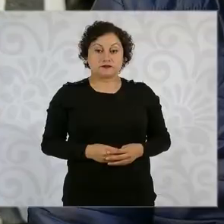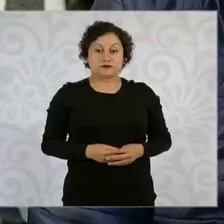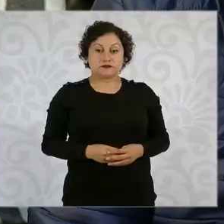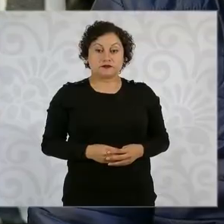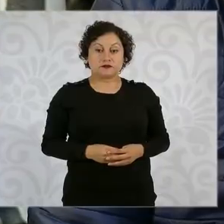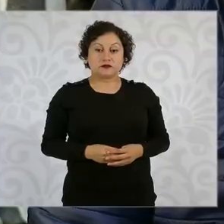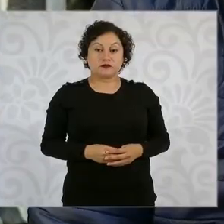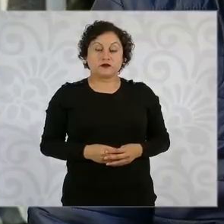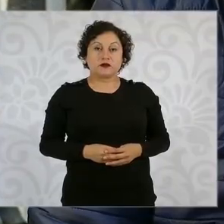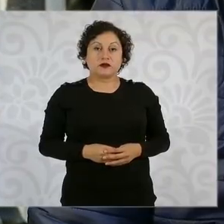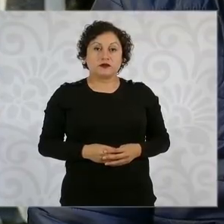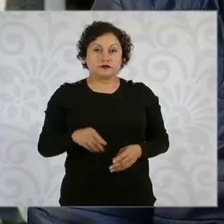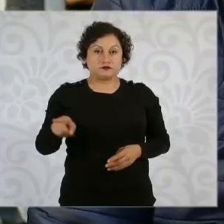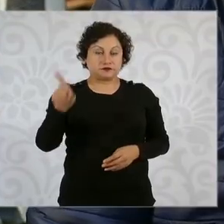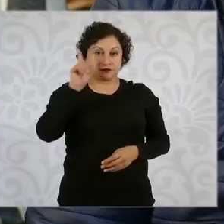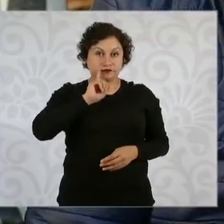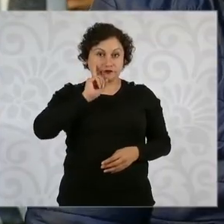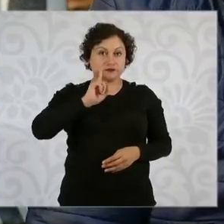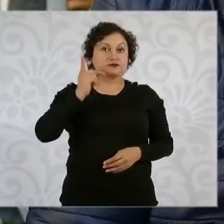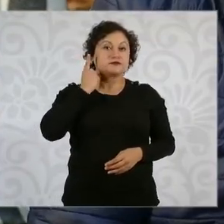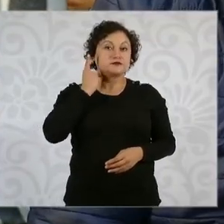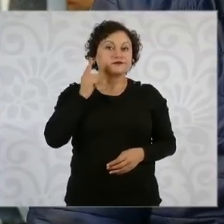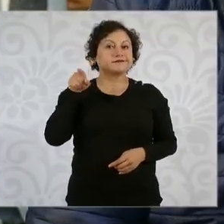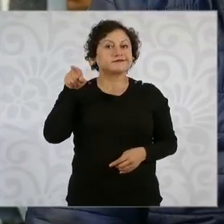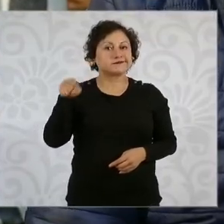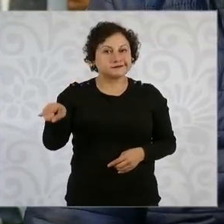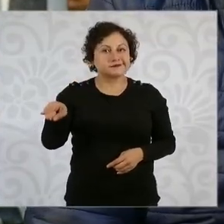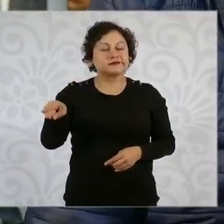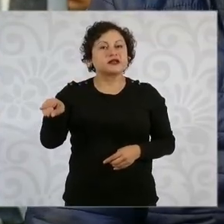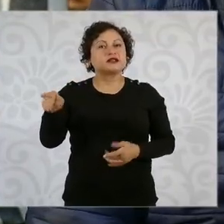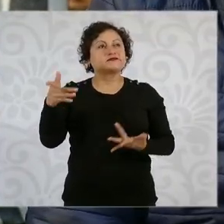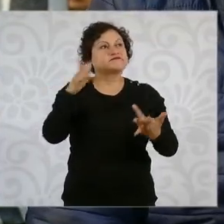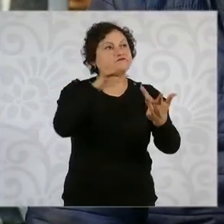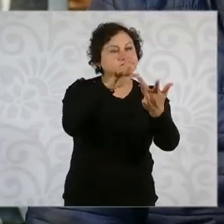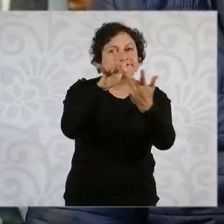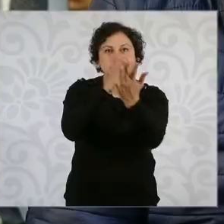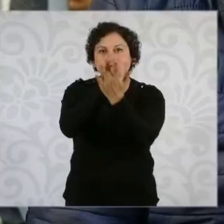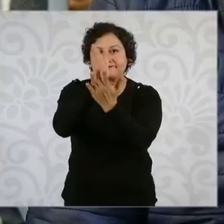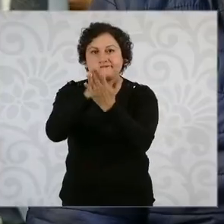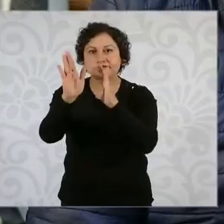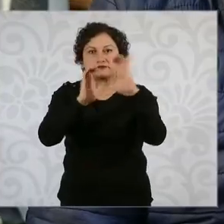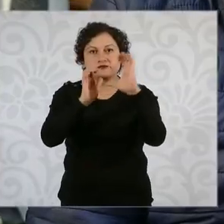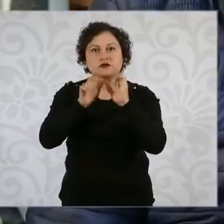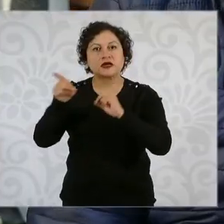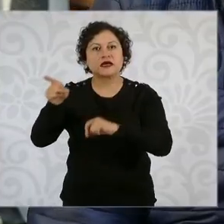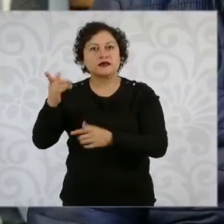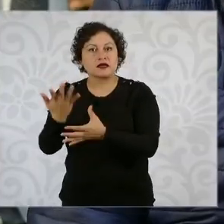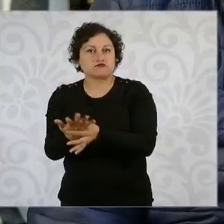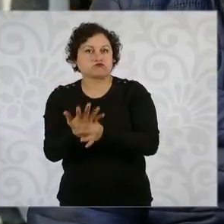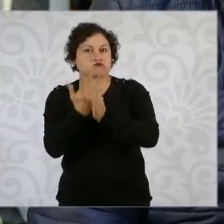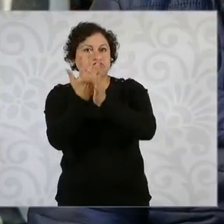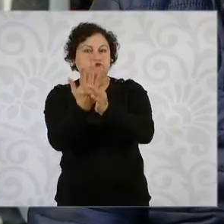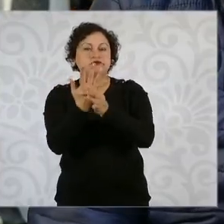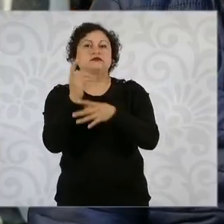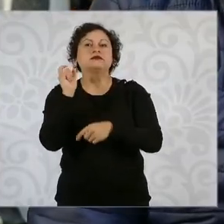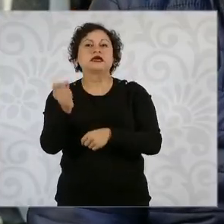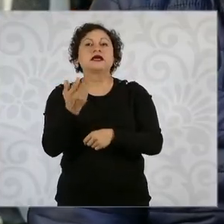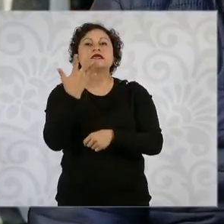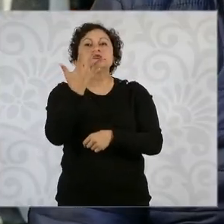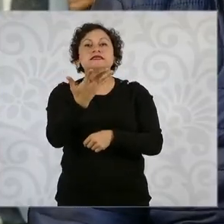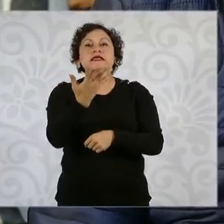Dora Ballesteros, la de conocer usted, ha insistido en medios de comunicación de que tiene 5 amparos que impiden que la